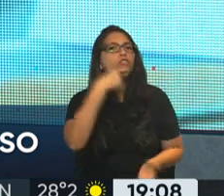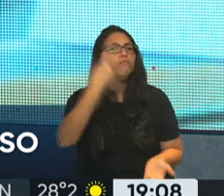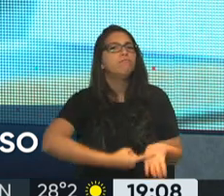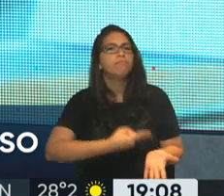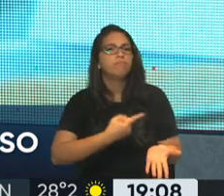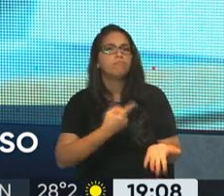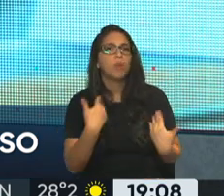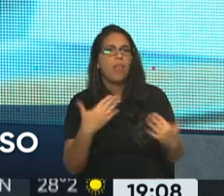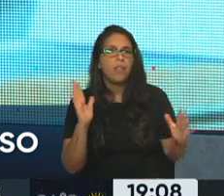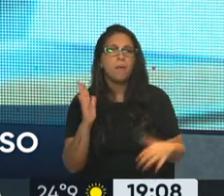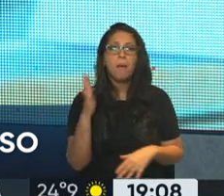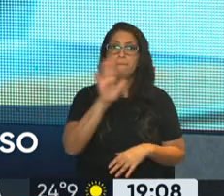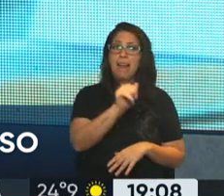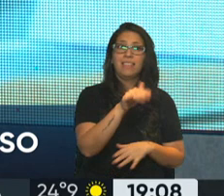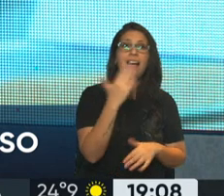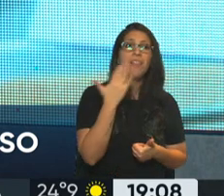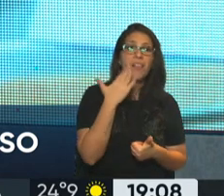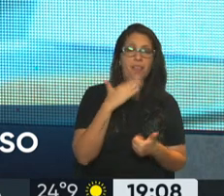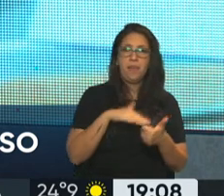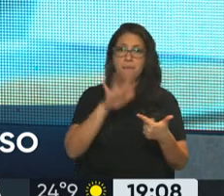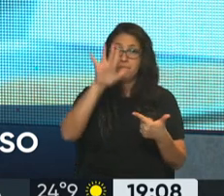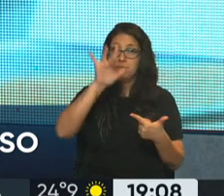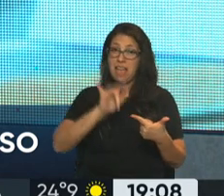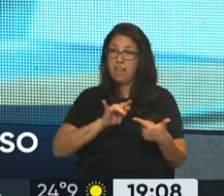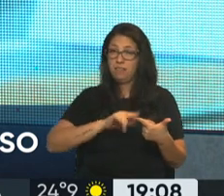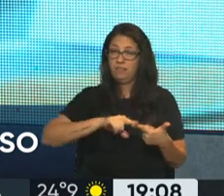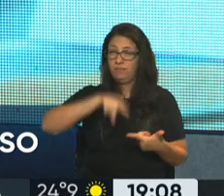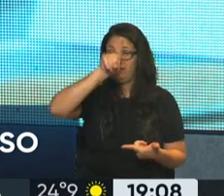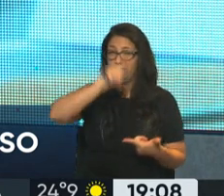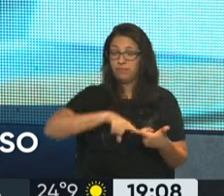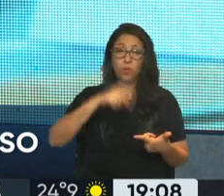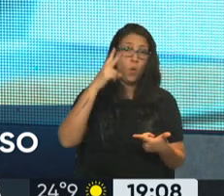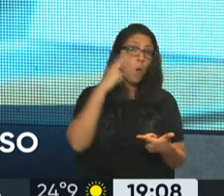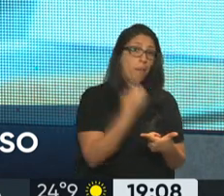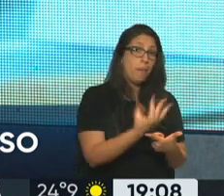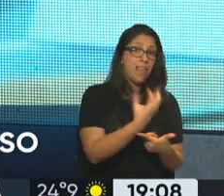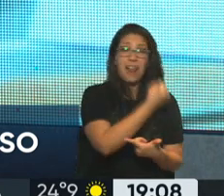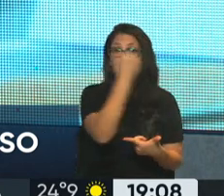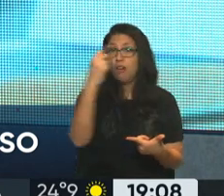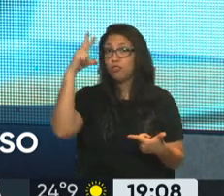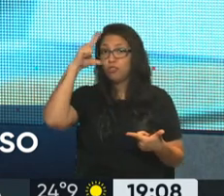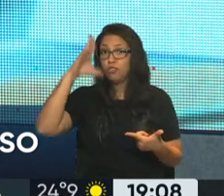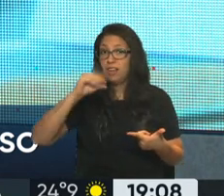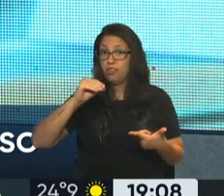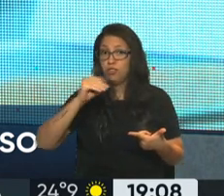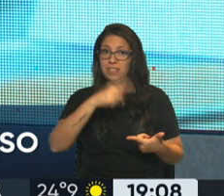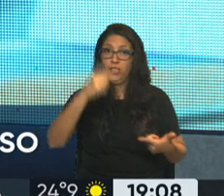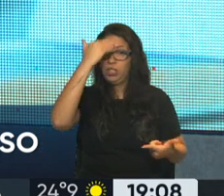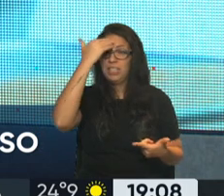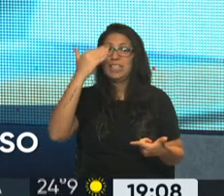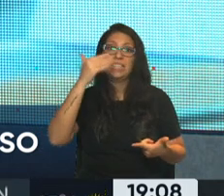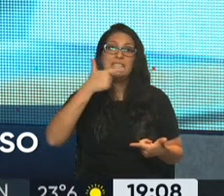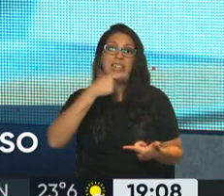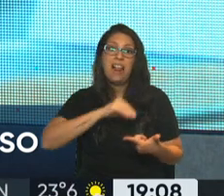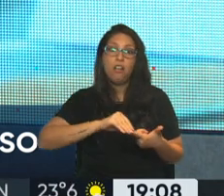tenemos martes a la tarde miércoles una jornada extenuante de 9 a 20 horas estos 115 legisladores debatiendo